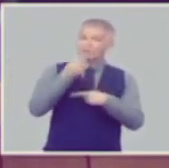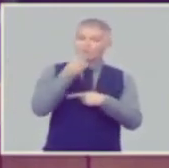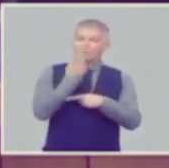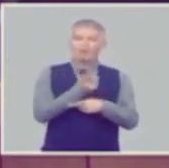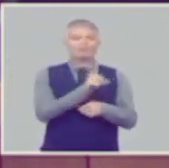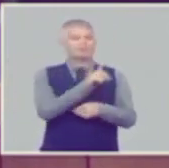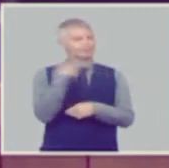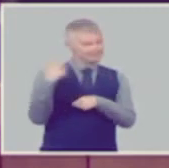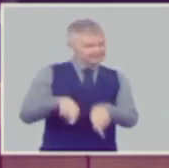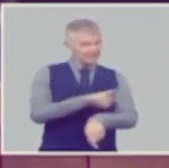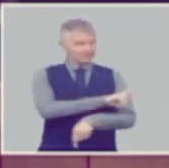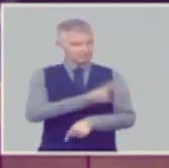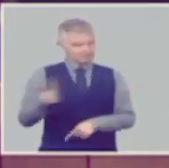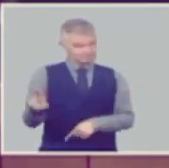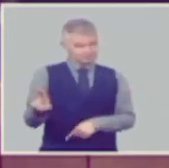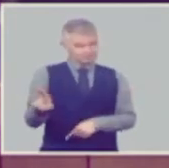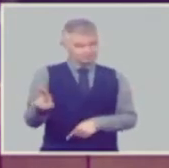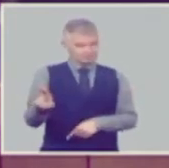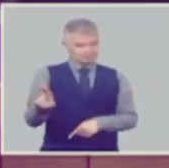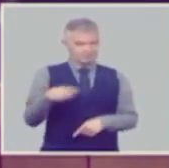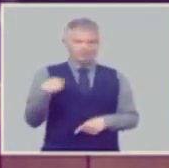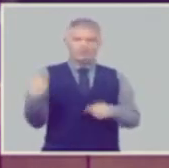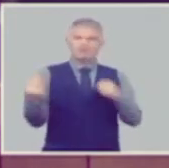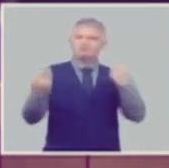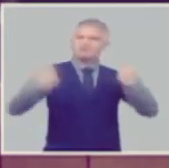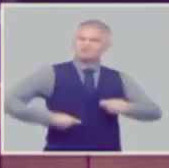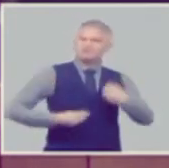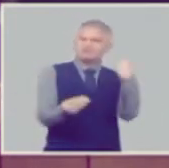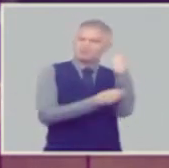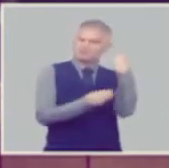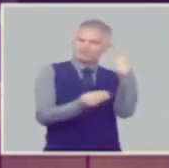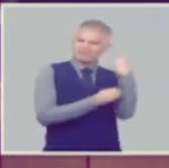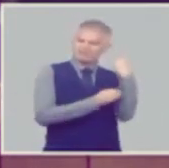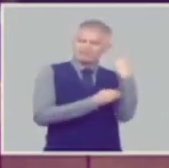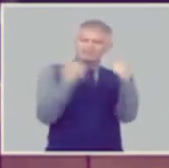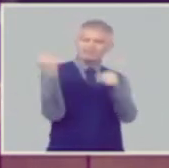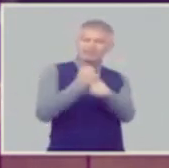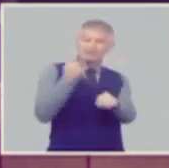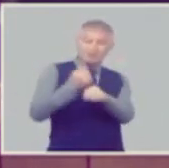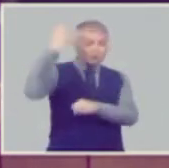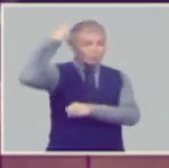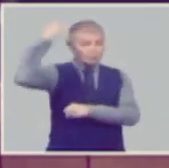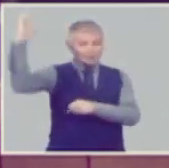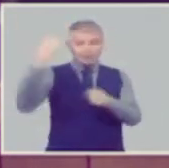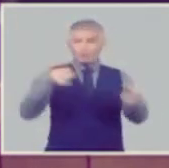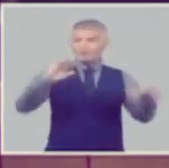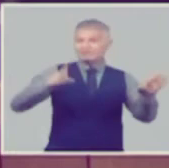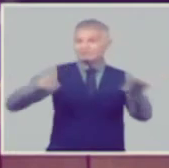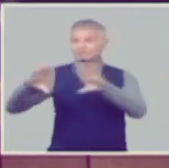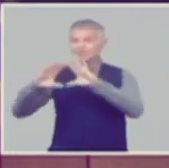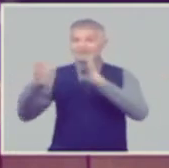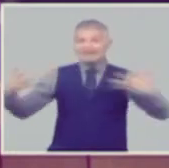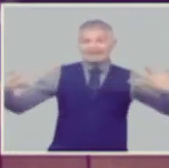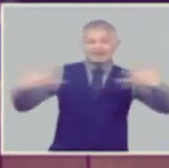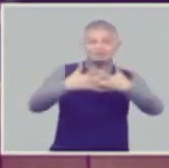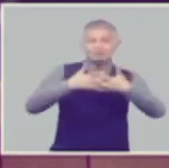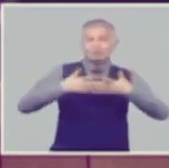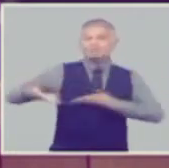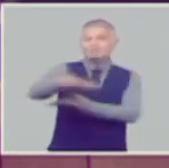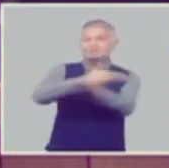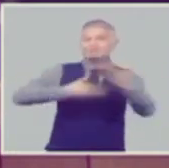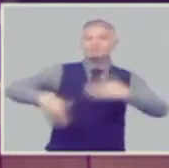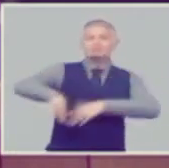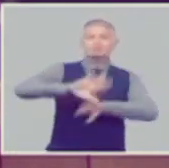autodestrucción de la revolución. Fortalecer la labor del gobierno y las instituciones en interacción directa con la ciudadanía es